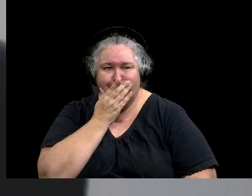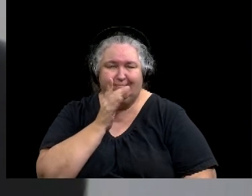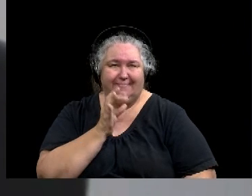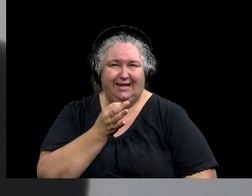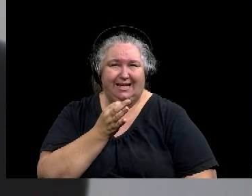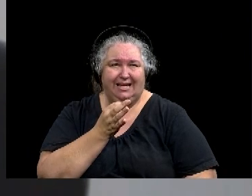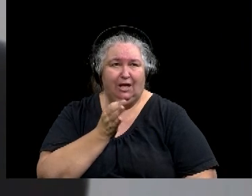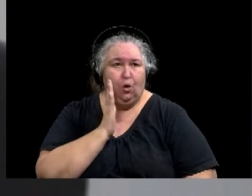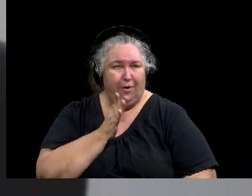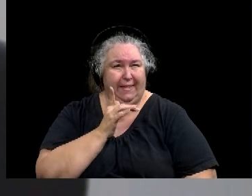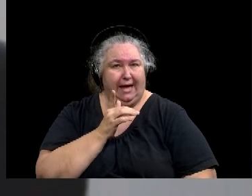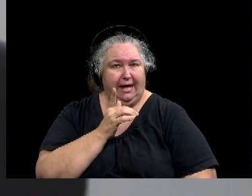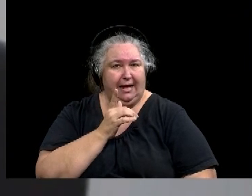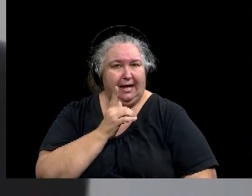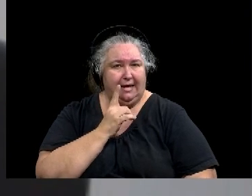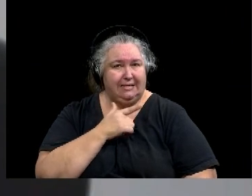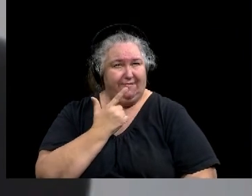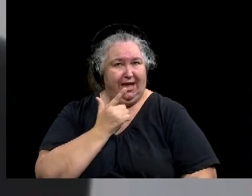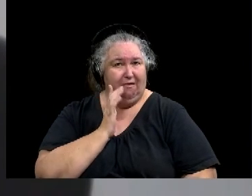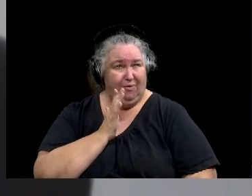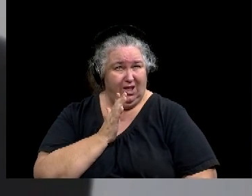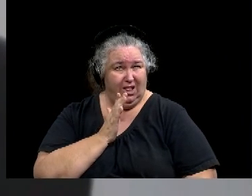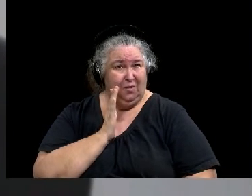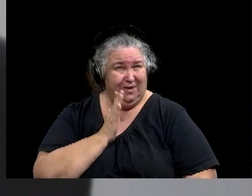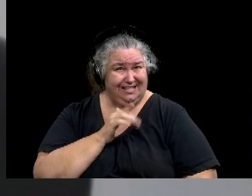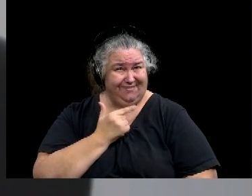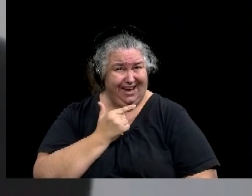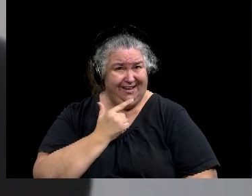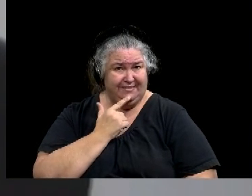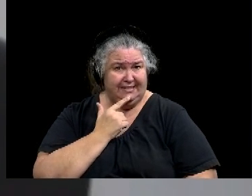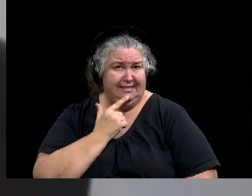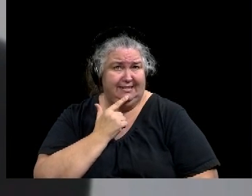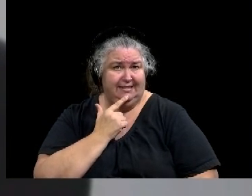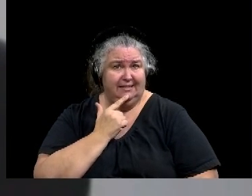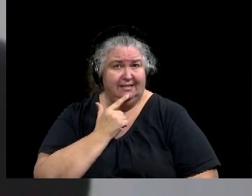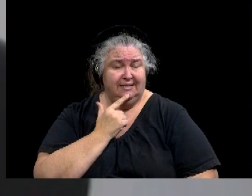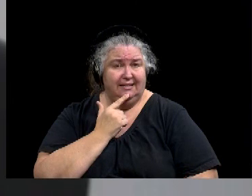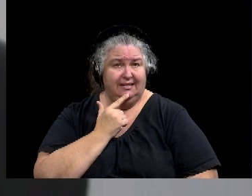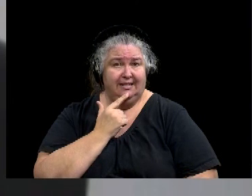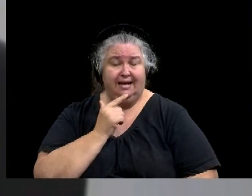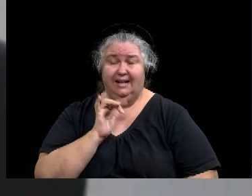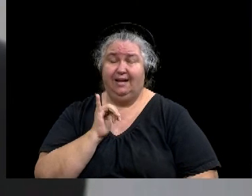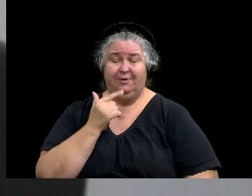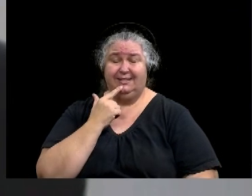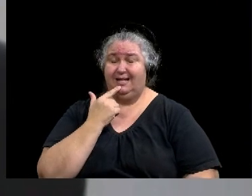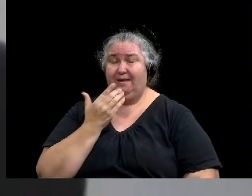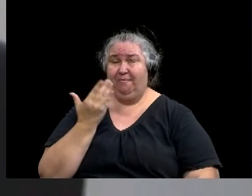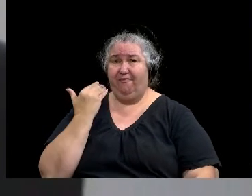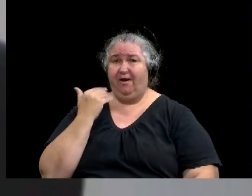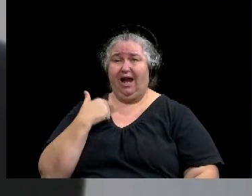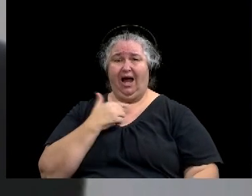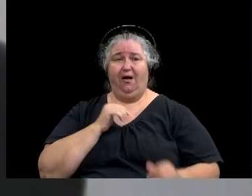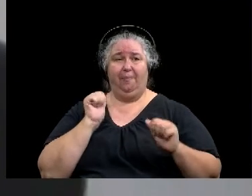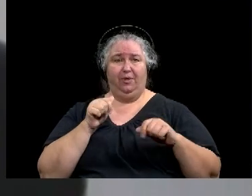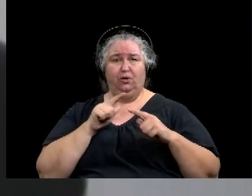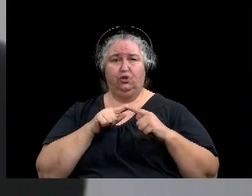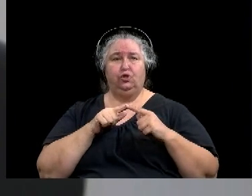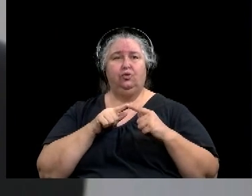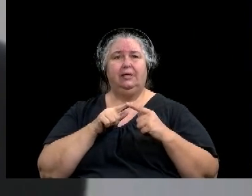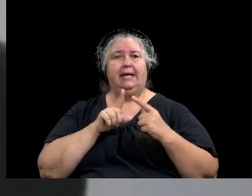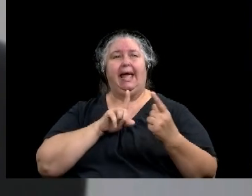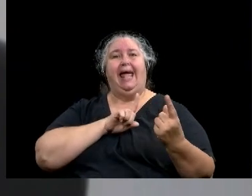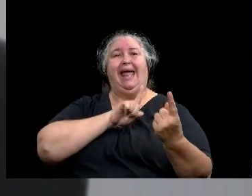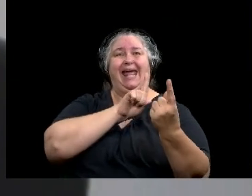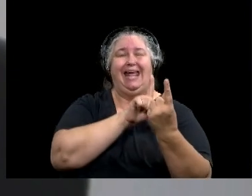mente y van a salir de aquí viene van a sobrevivir esto y como he visto en estos